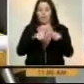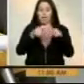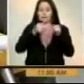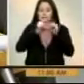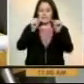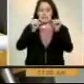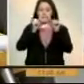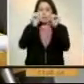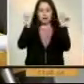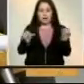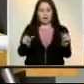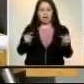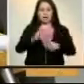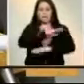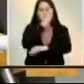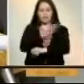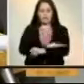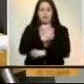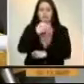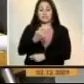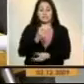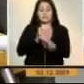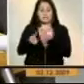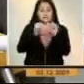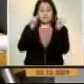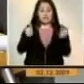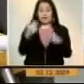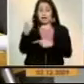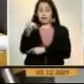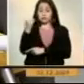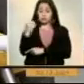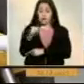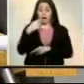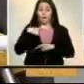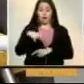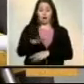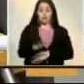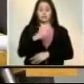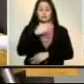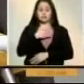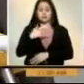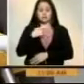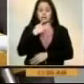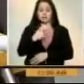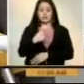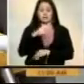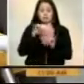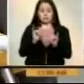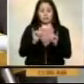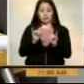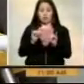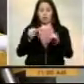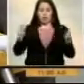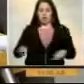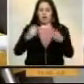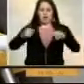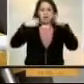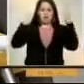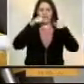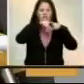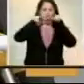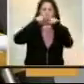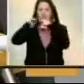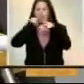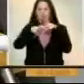y fortalecido. Ese es nuestro sistema financiero nacional, por eso creemos que la campaña de los rumores